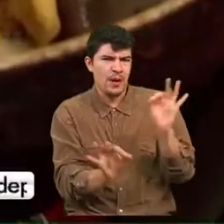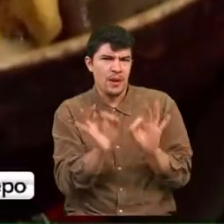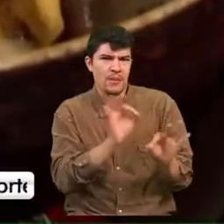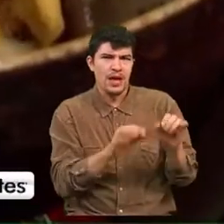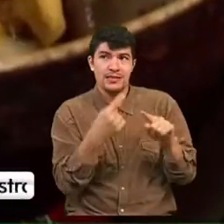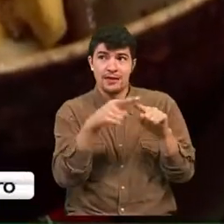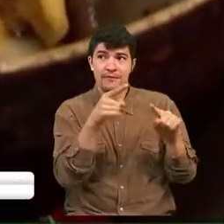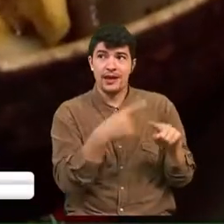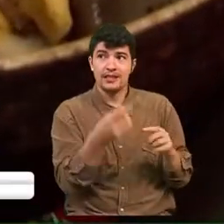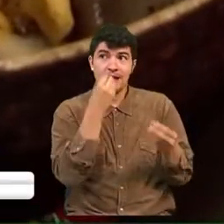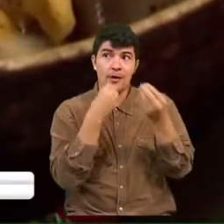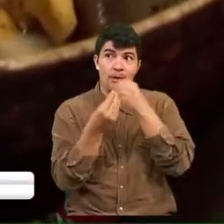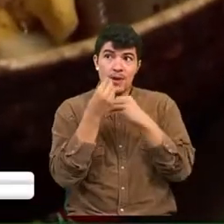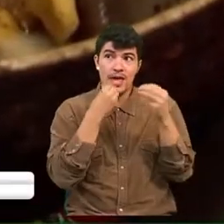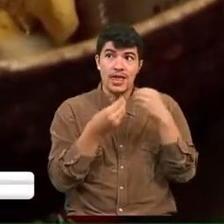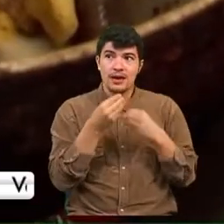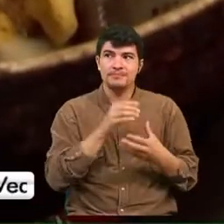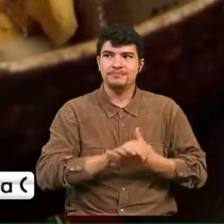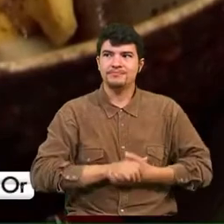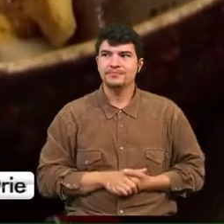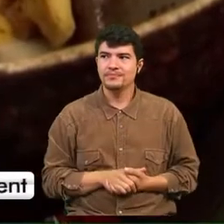de platillos santandereanos.